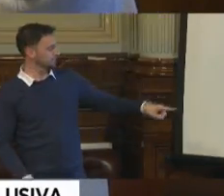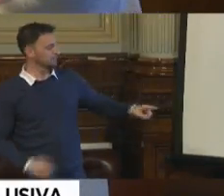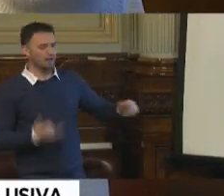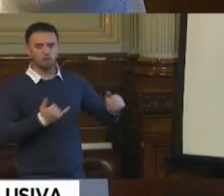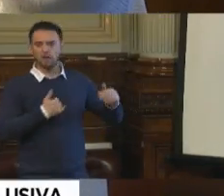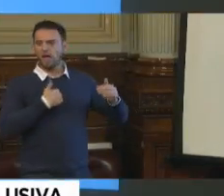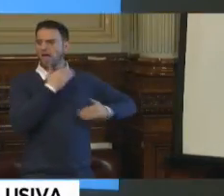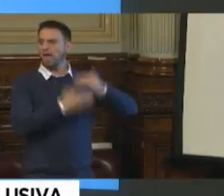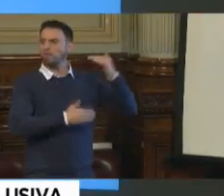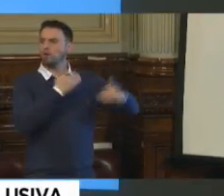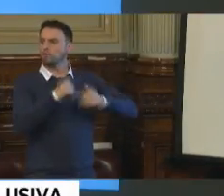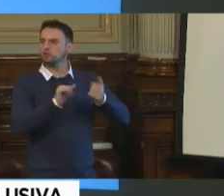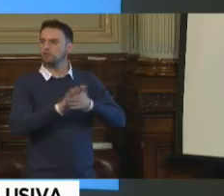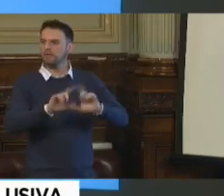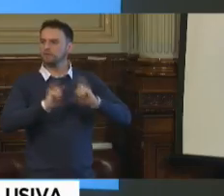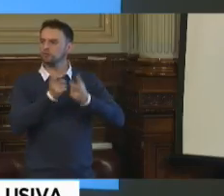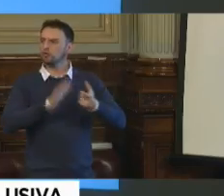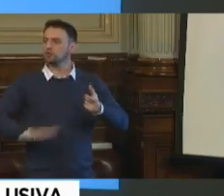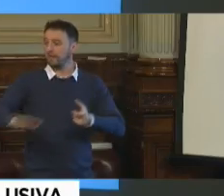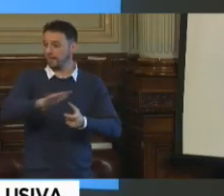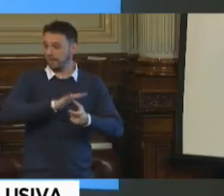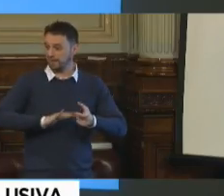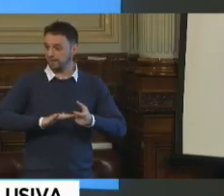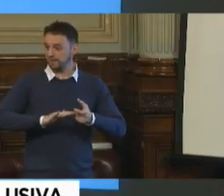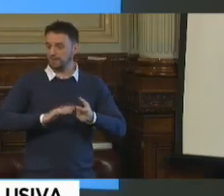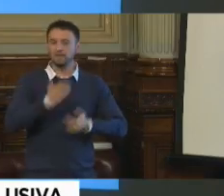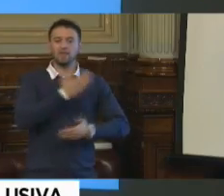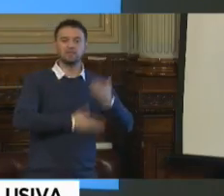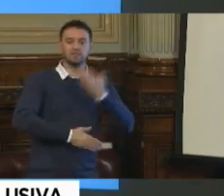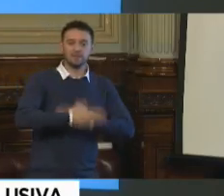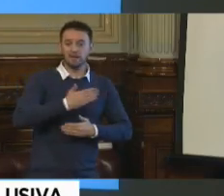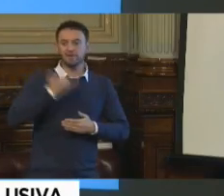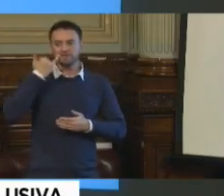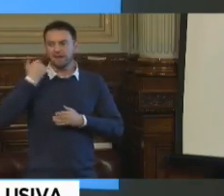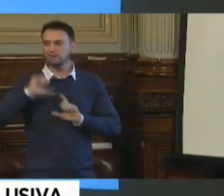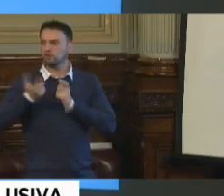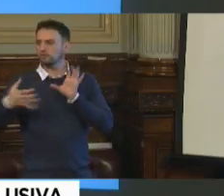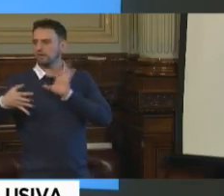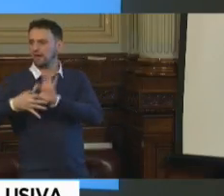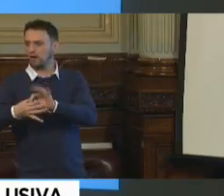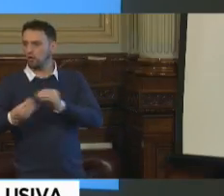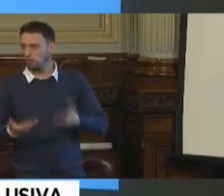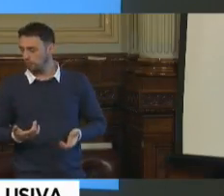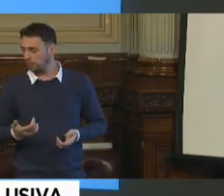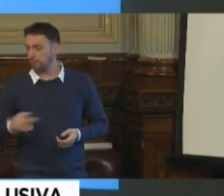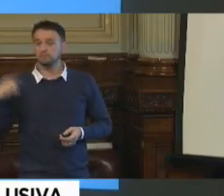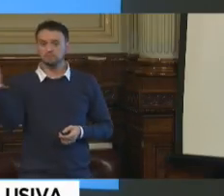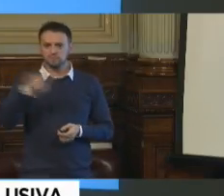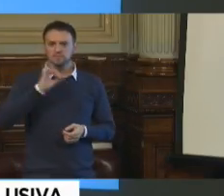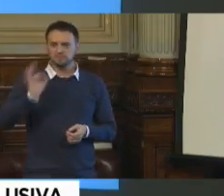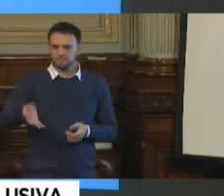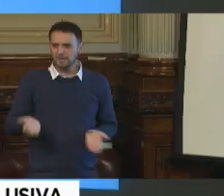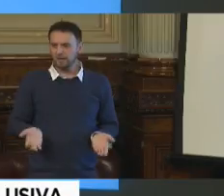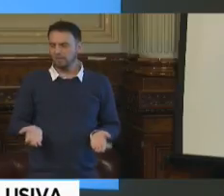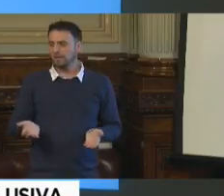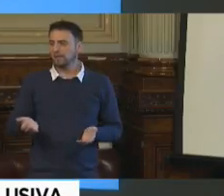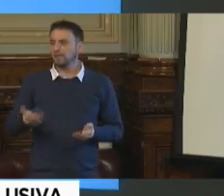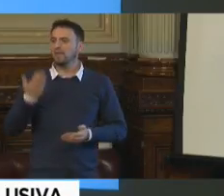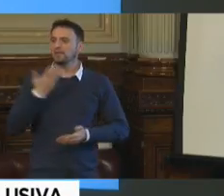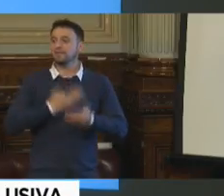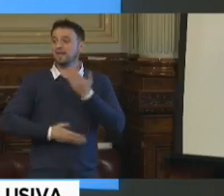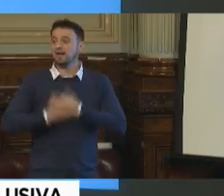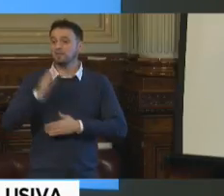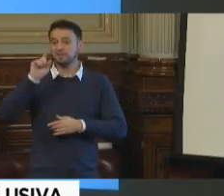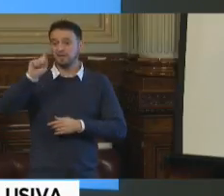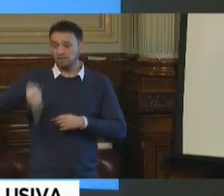toda la evolución del modelo social entre la discapacidad y el resto de la sociedad nosotros tenemos que entender que la discapacidad es una